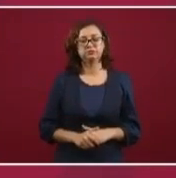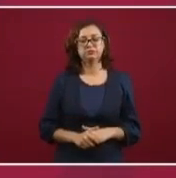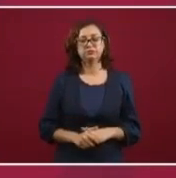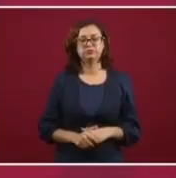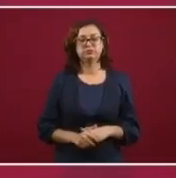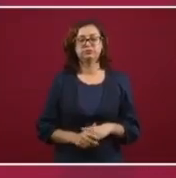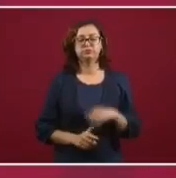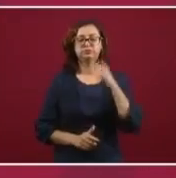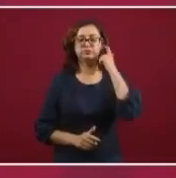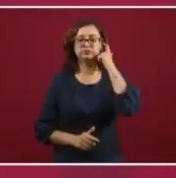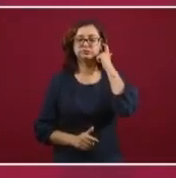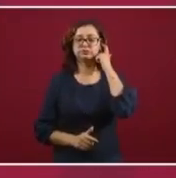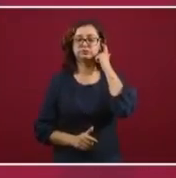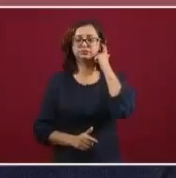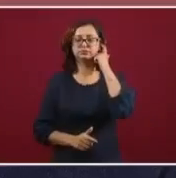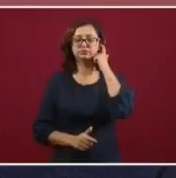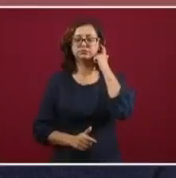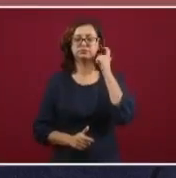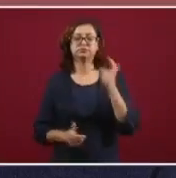los partidos de Estado,